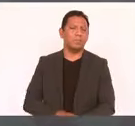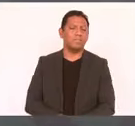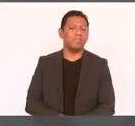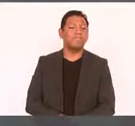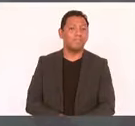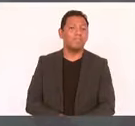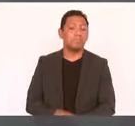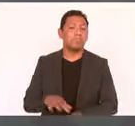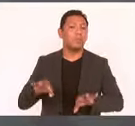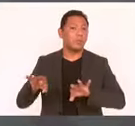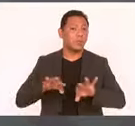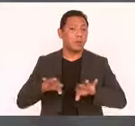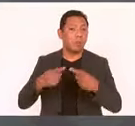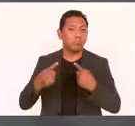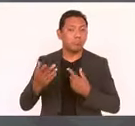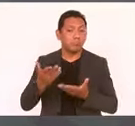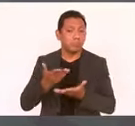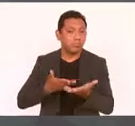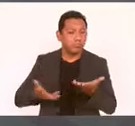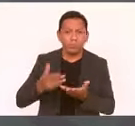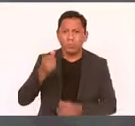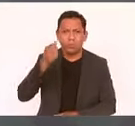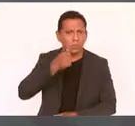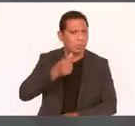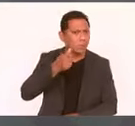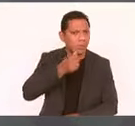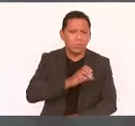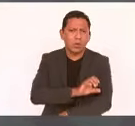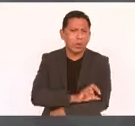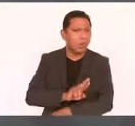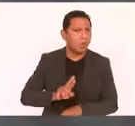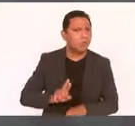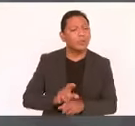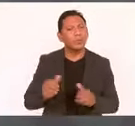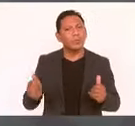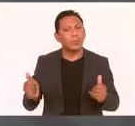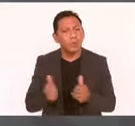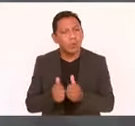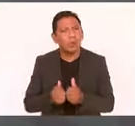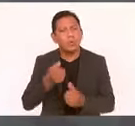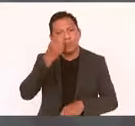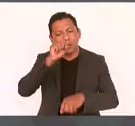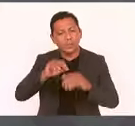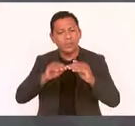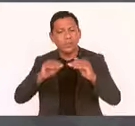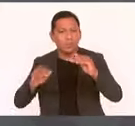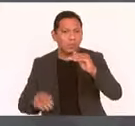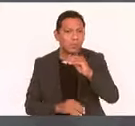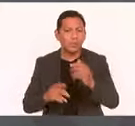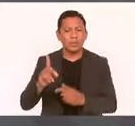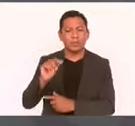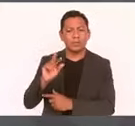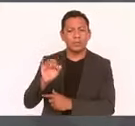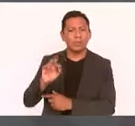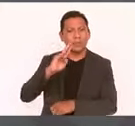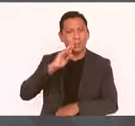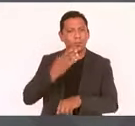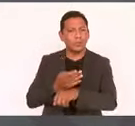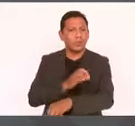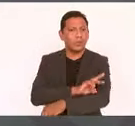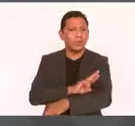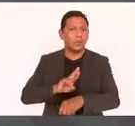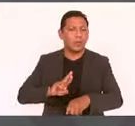trabajado siempre en enorme coordinación con el subsecretario David Cervantes, coordinador nacional del